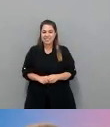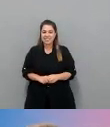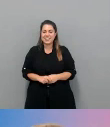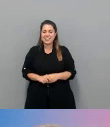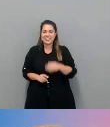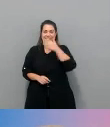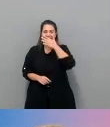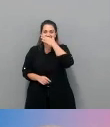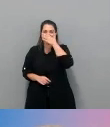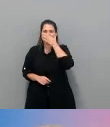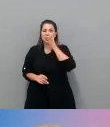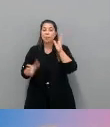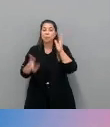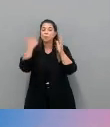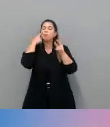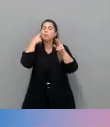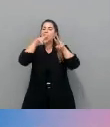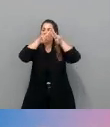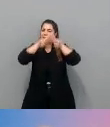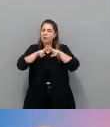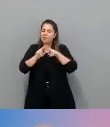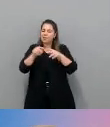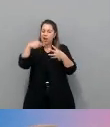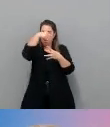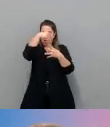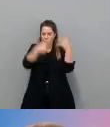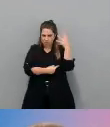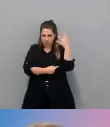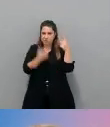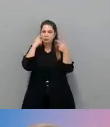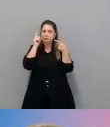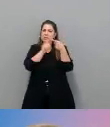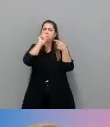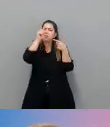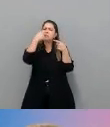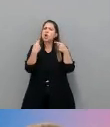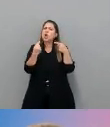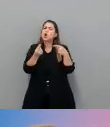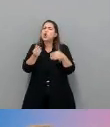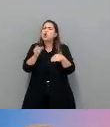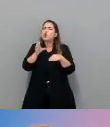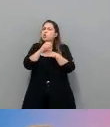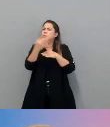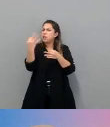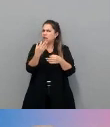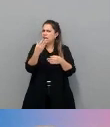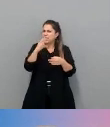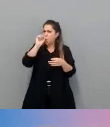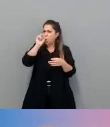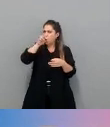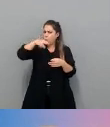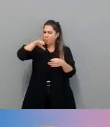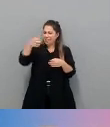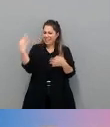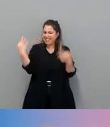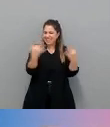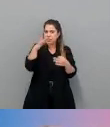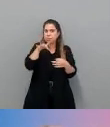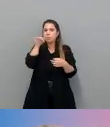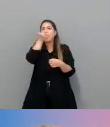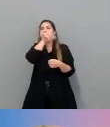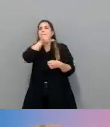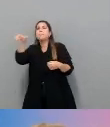analizar 8 puntos. Por un lado, os voy a explicar exactamente qué es esto del subsidio, la prestación CUME, luego vamos a adentrarnos en quién lo puede pedir,